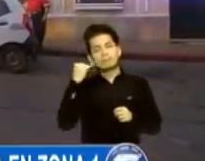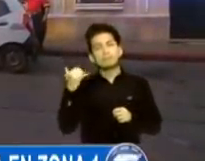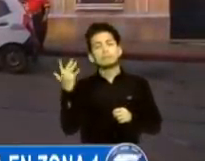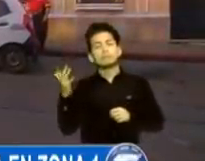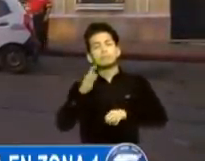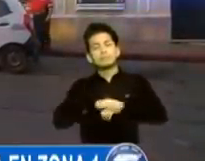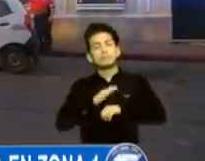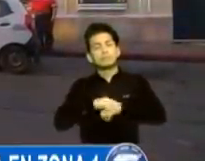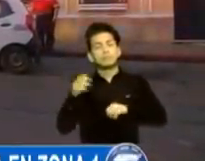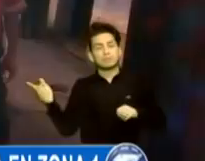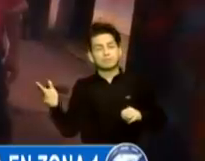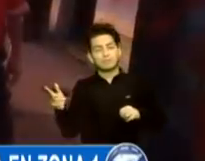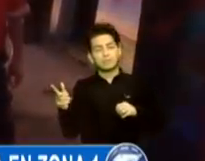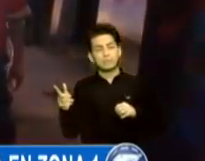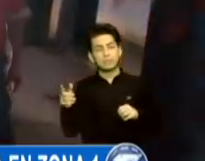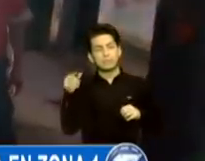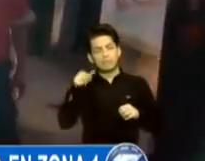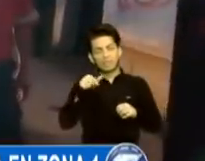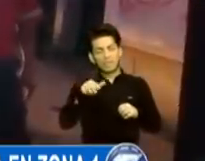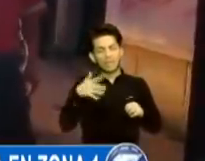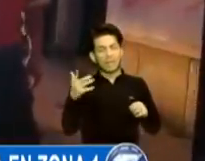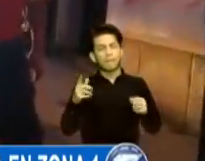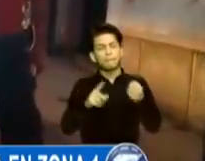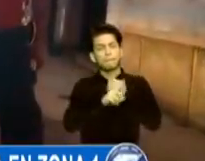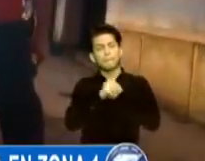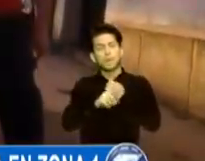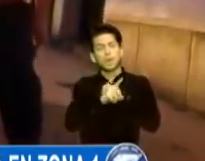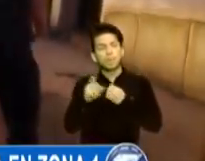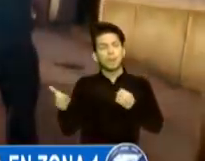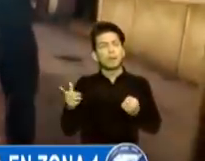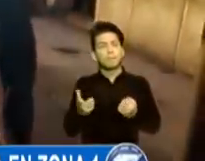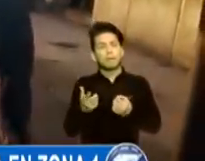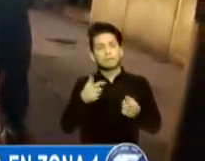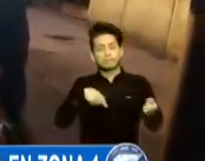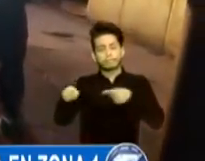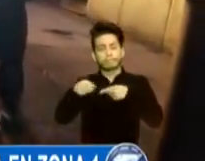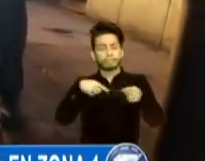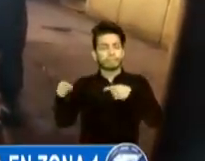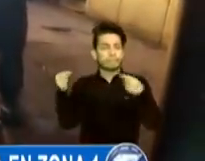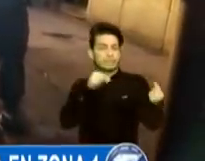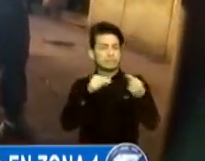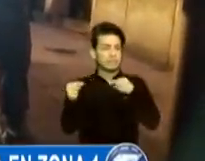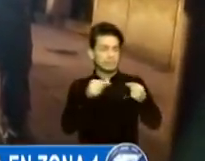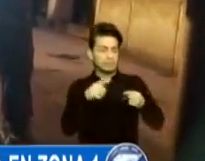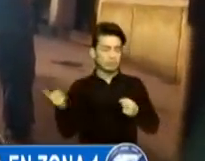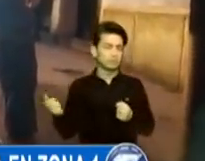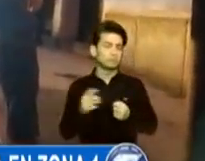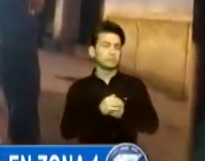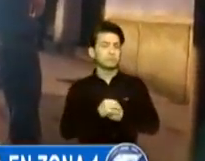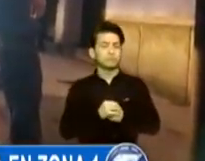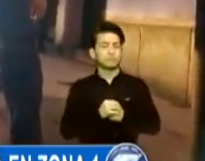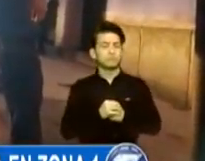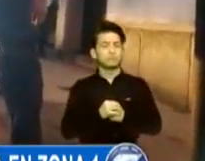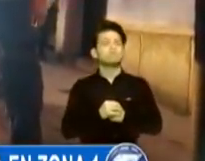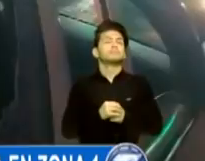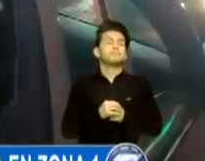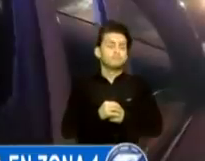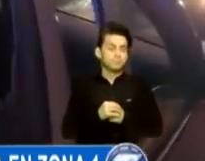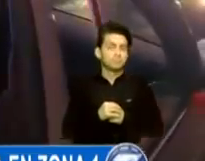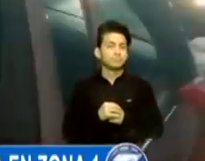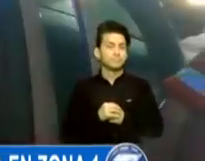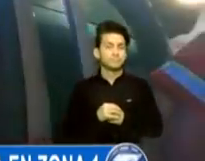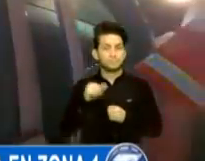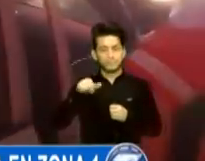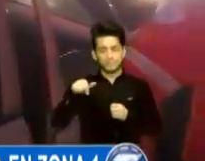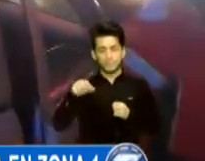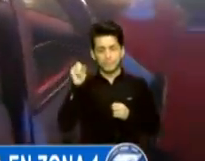autoridades policiales, todo se debió a problemas de tránsito vial. Jorge Chinchilla nos amplía detalles al respecto, Jorge. Así es, durante este fin de semana